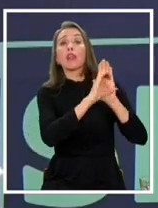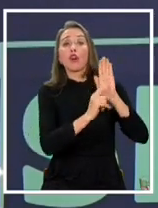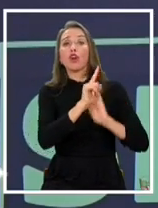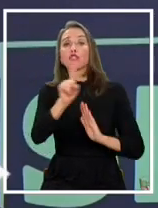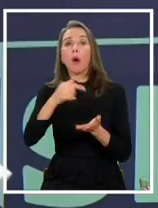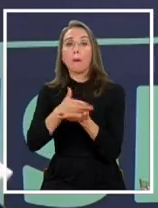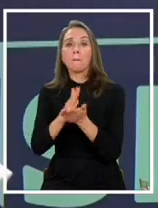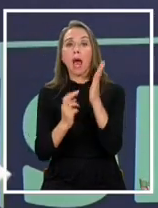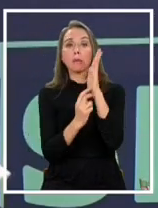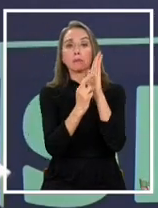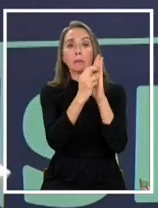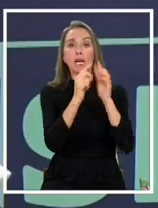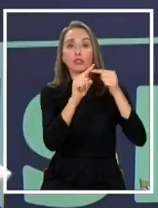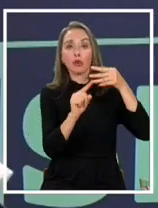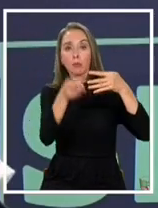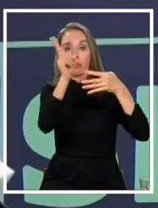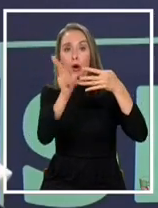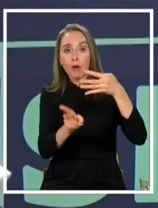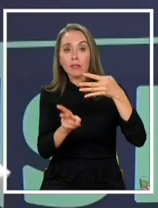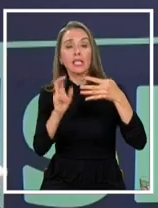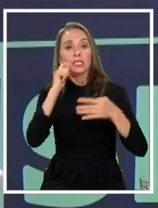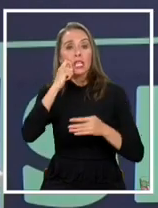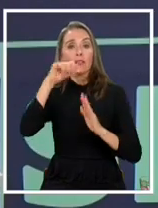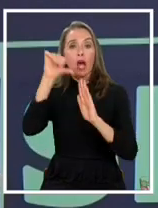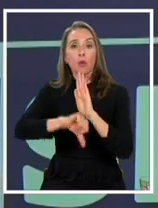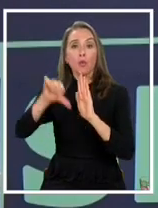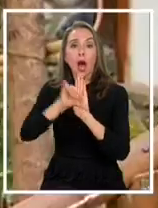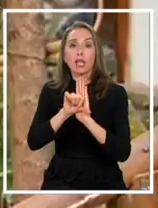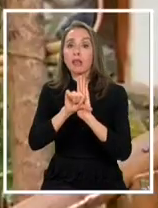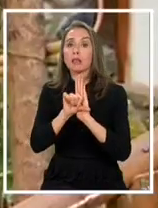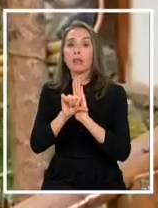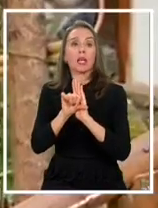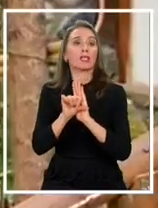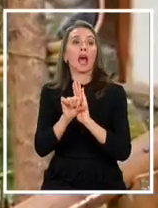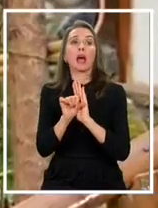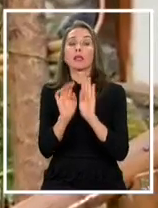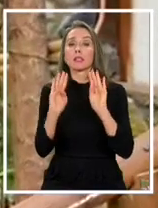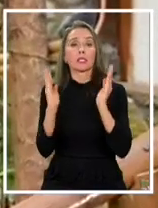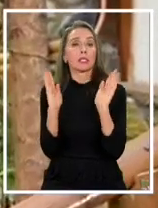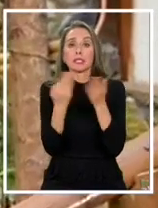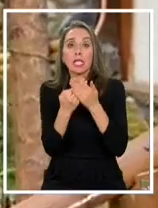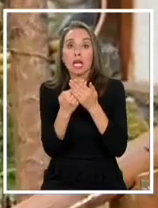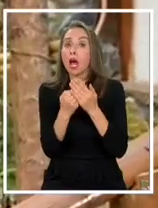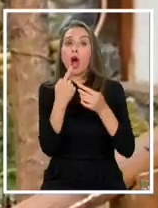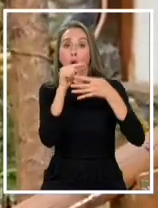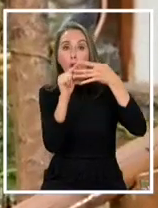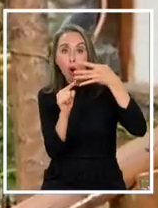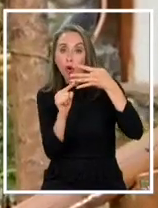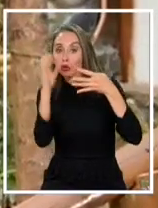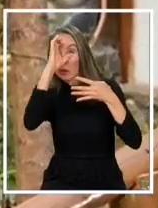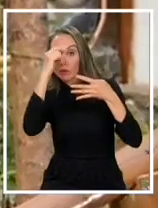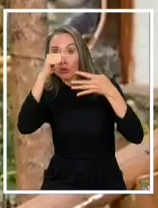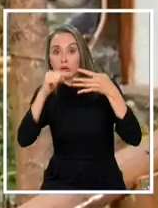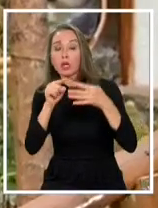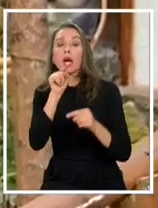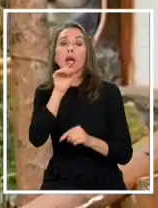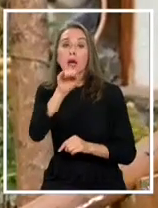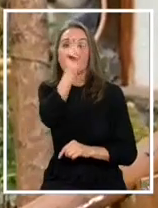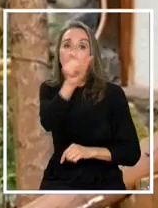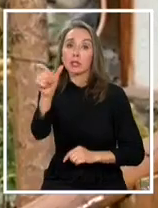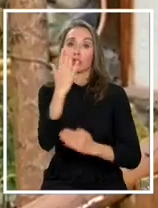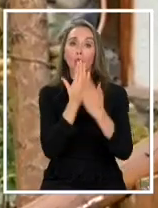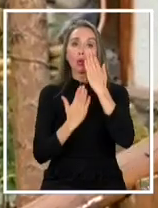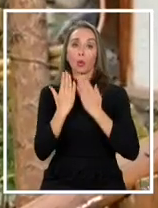a paso con estas medidas restrictivas que significan cuarentenas cerradas. Tenemos que buscar otras alternativas e insistir con fuerza en el autocuidado,